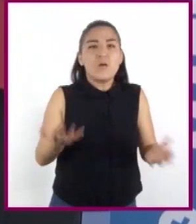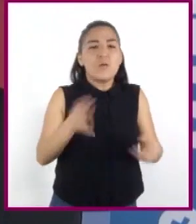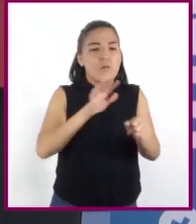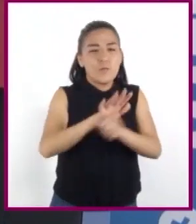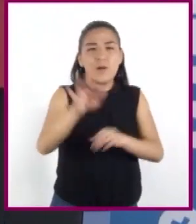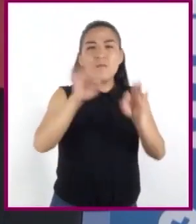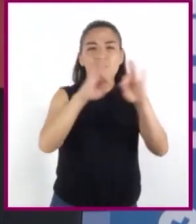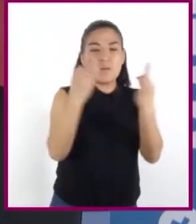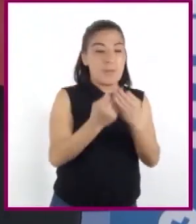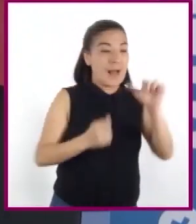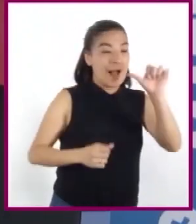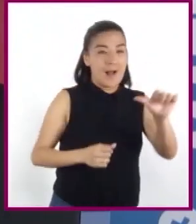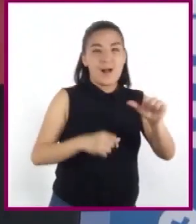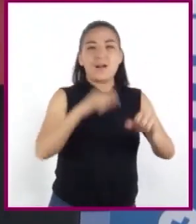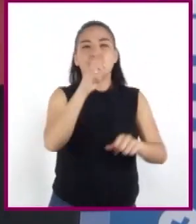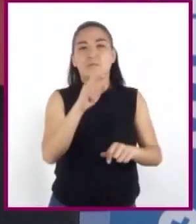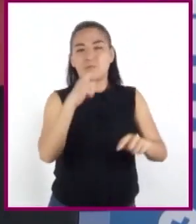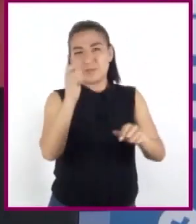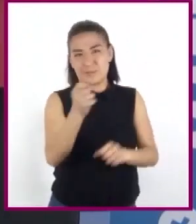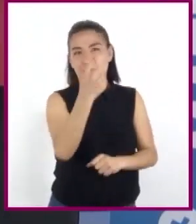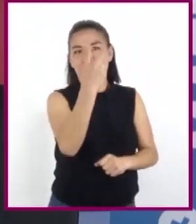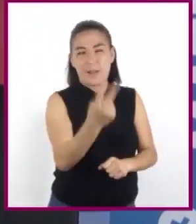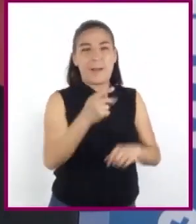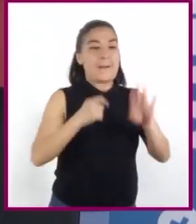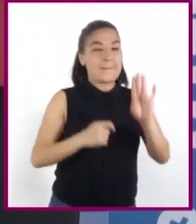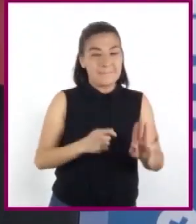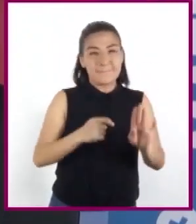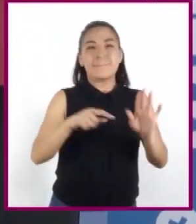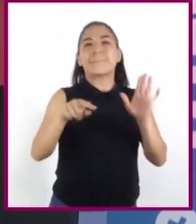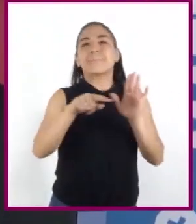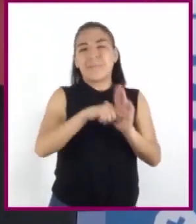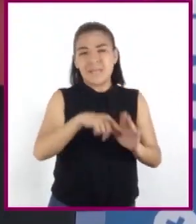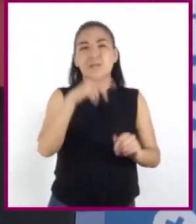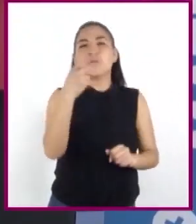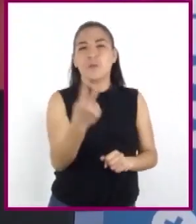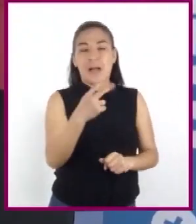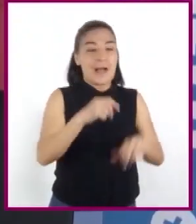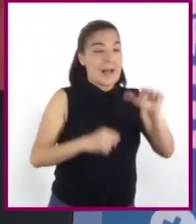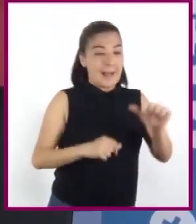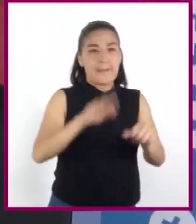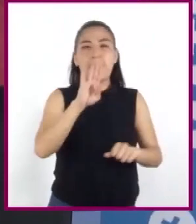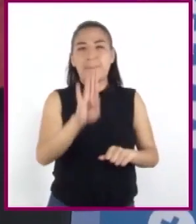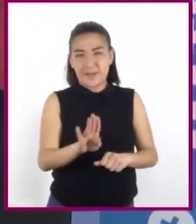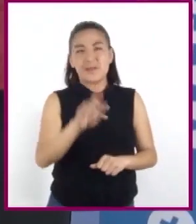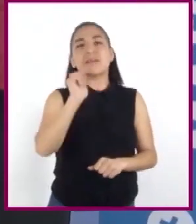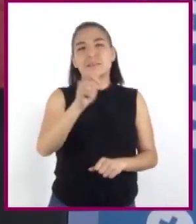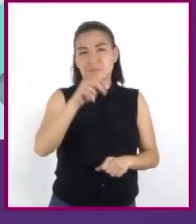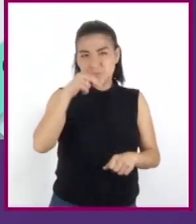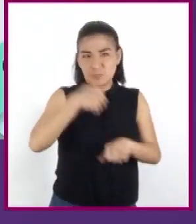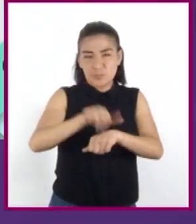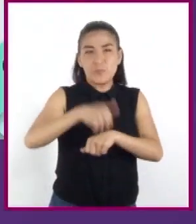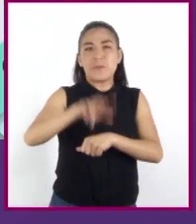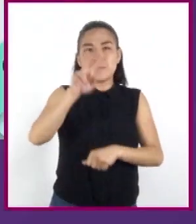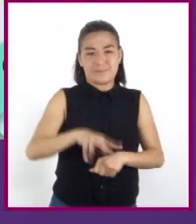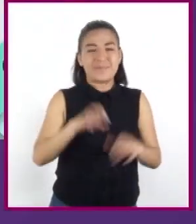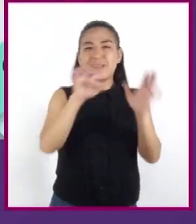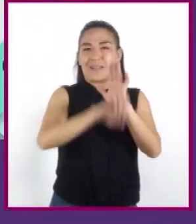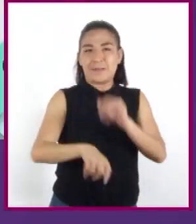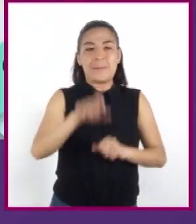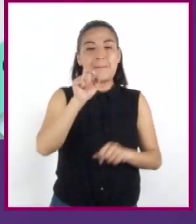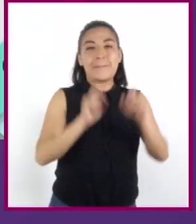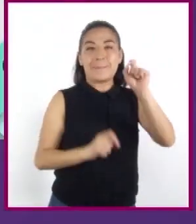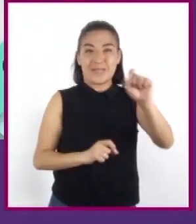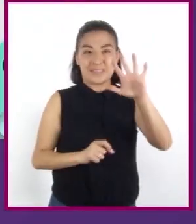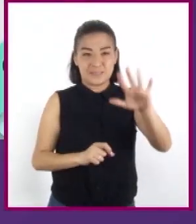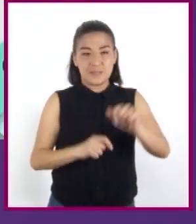forma a al cuadrado menos b al cuadrado, donde a y b son números reales. Por ejemplo, 25 menos